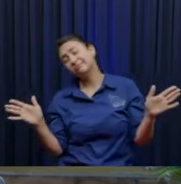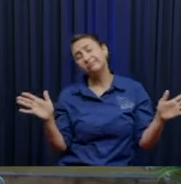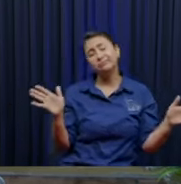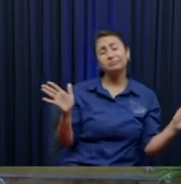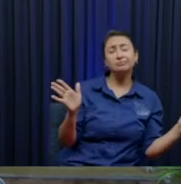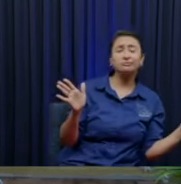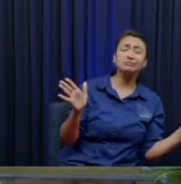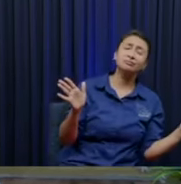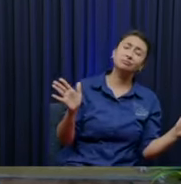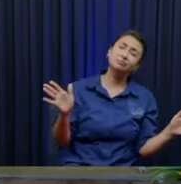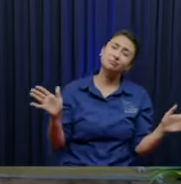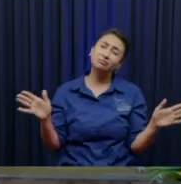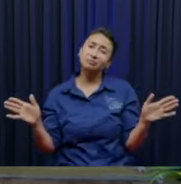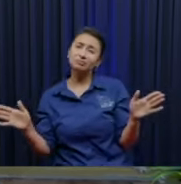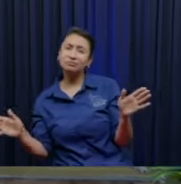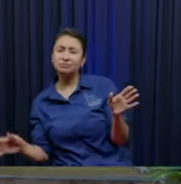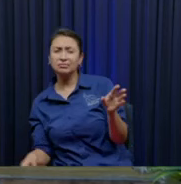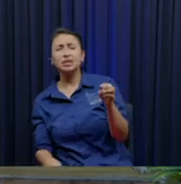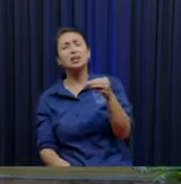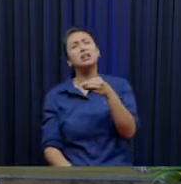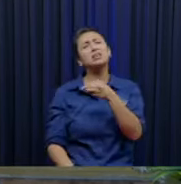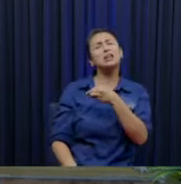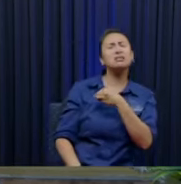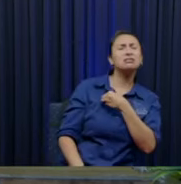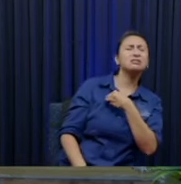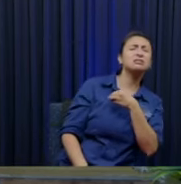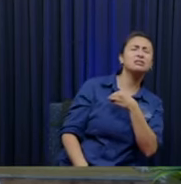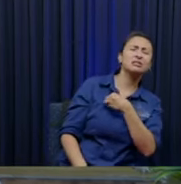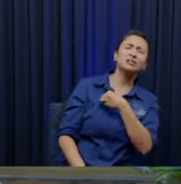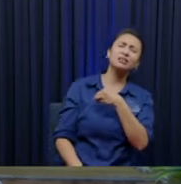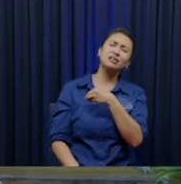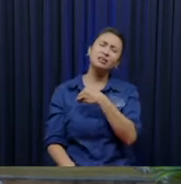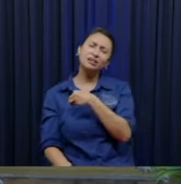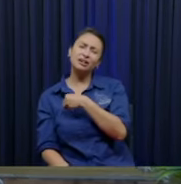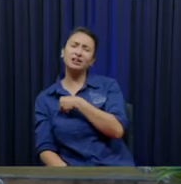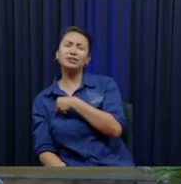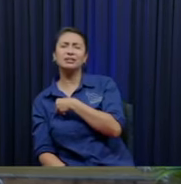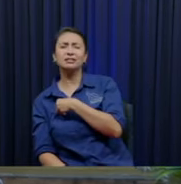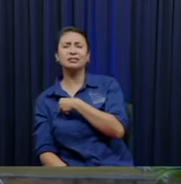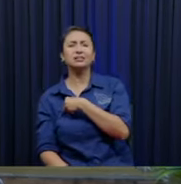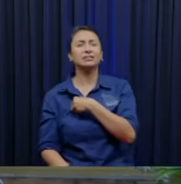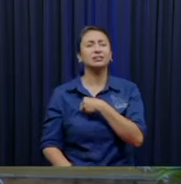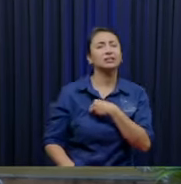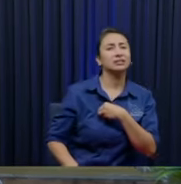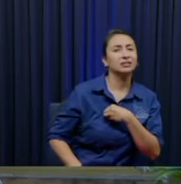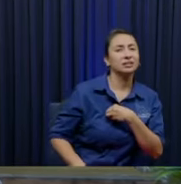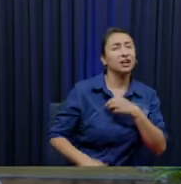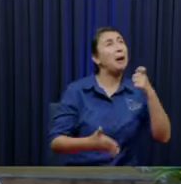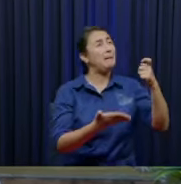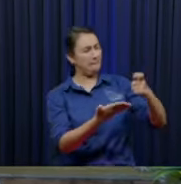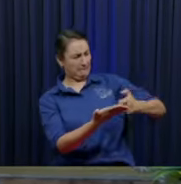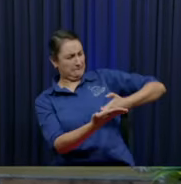estoy inventando. Un ser que pudiera pagar.